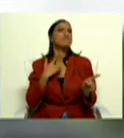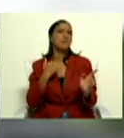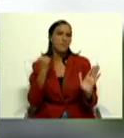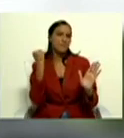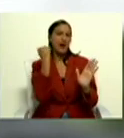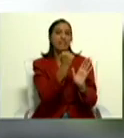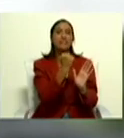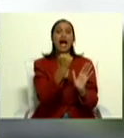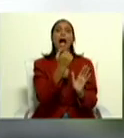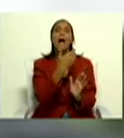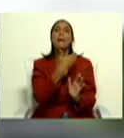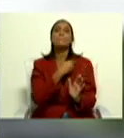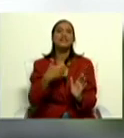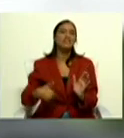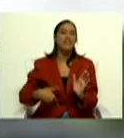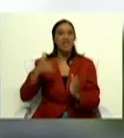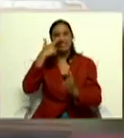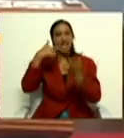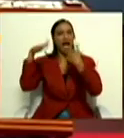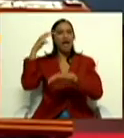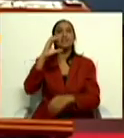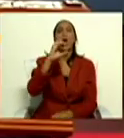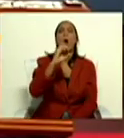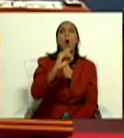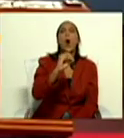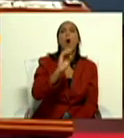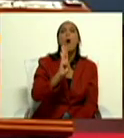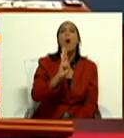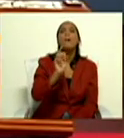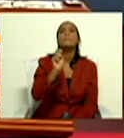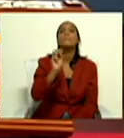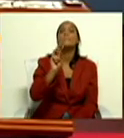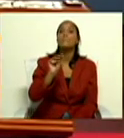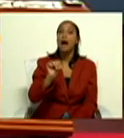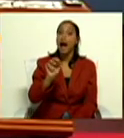no. Condenado. El Estado